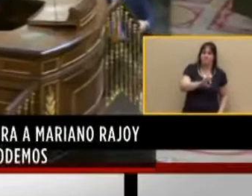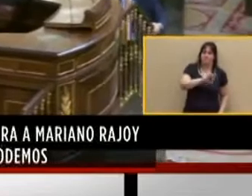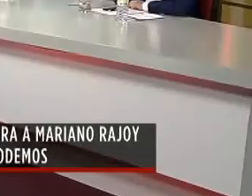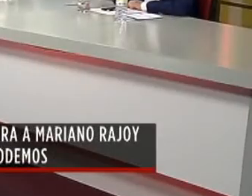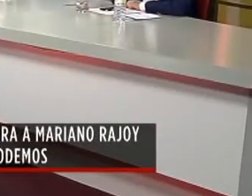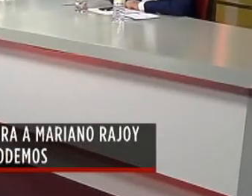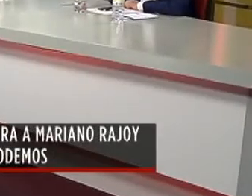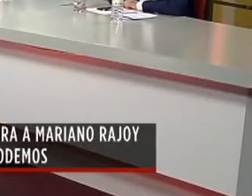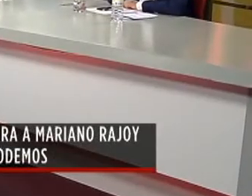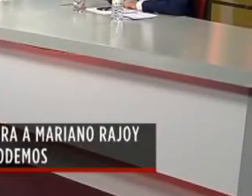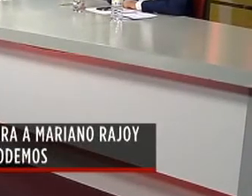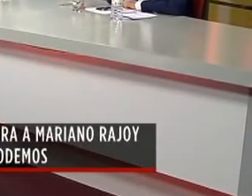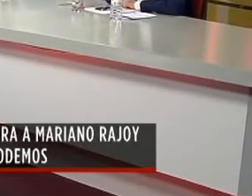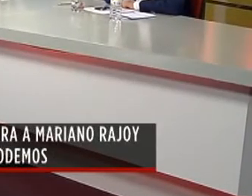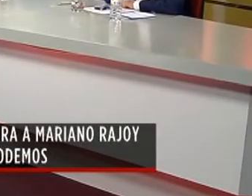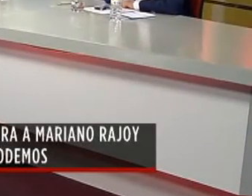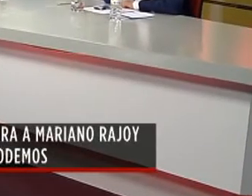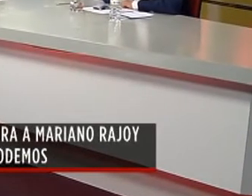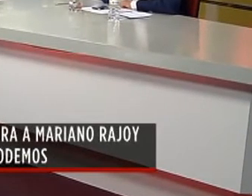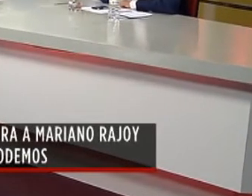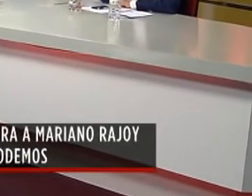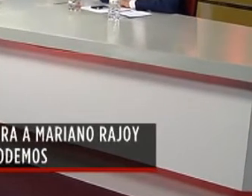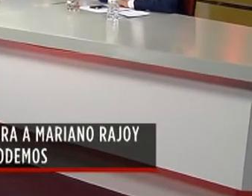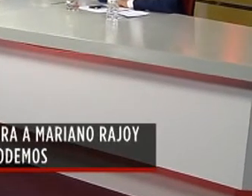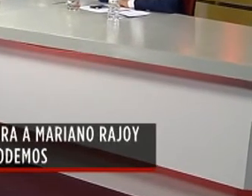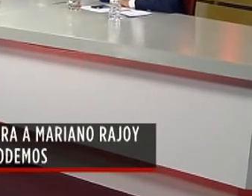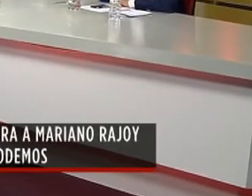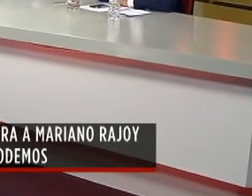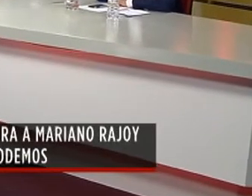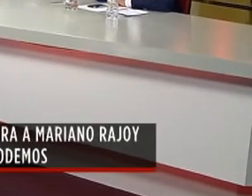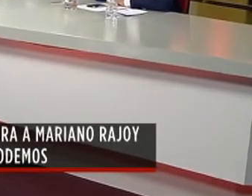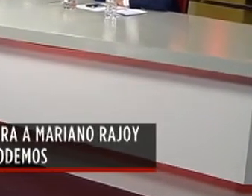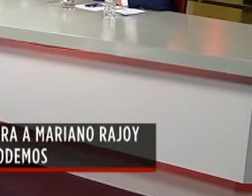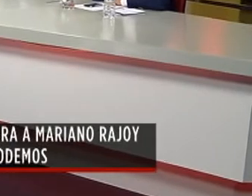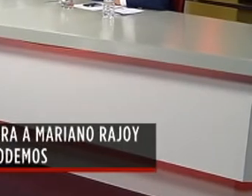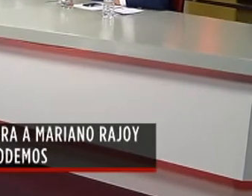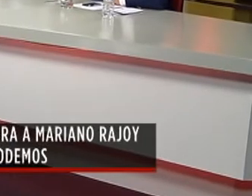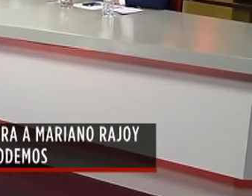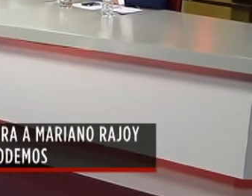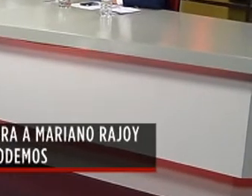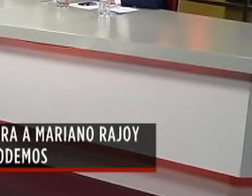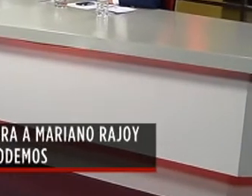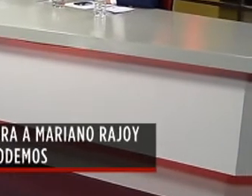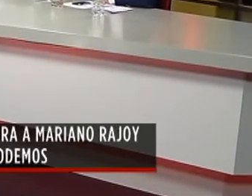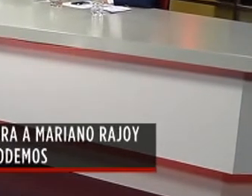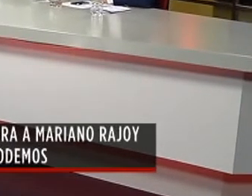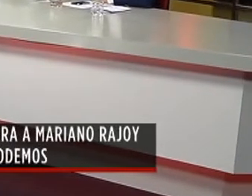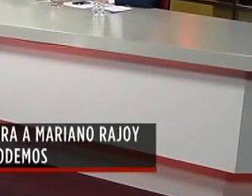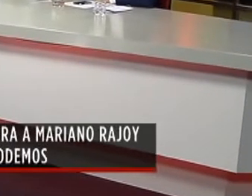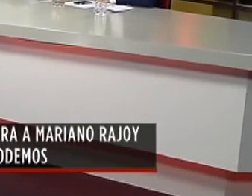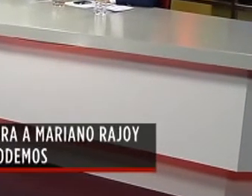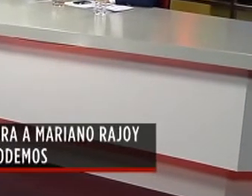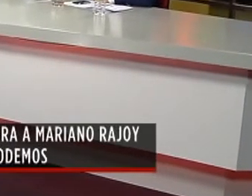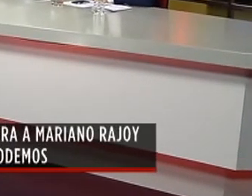creo que se abre un escenario nuevo de relaciones dentro de la izquierda o partidos desde la vista de pedro sánchez